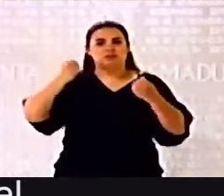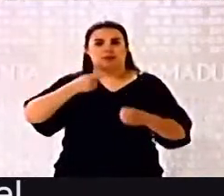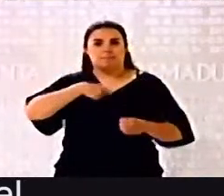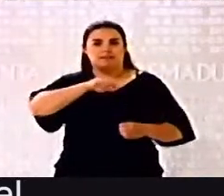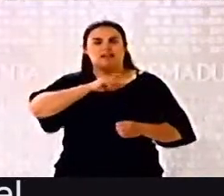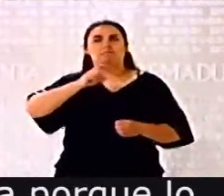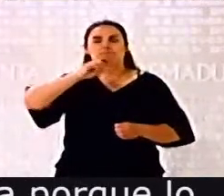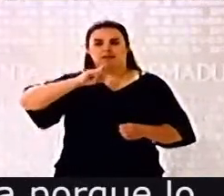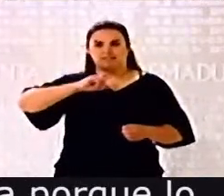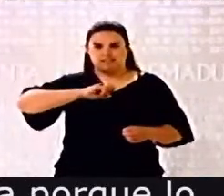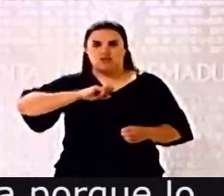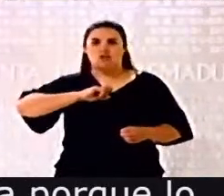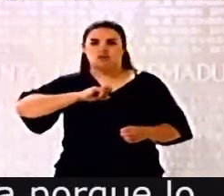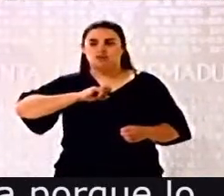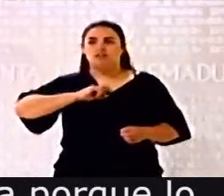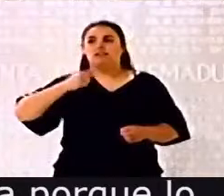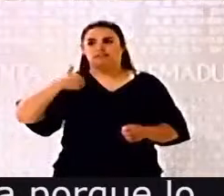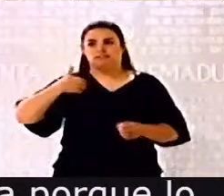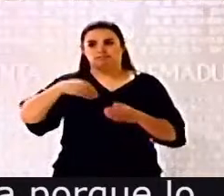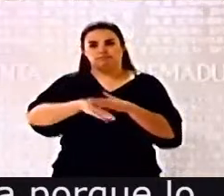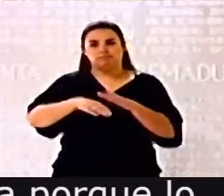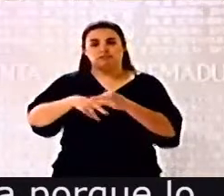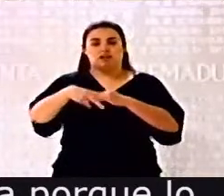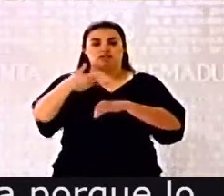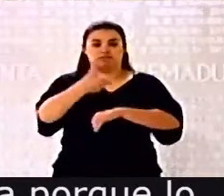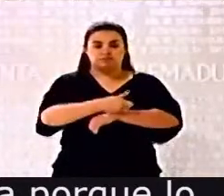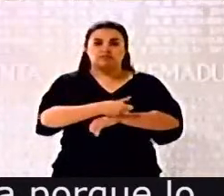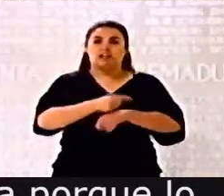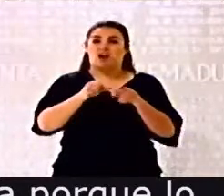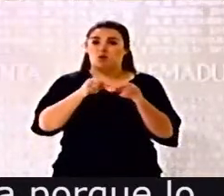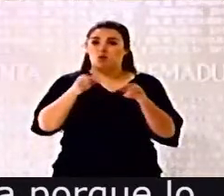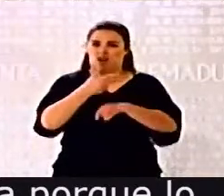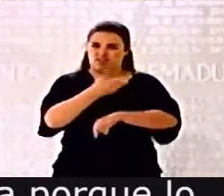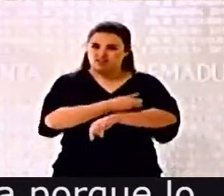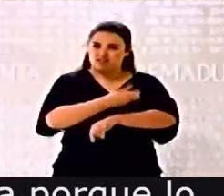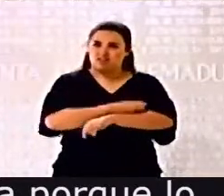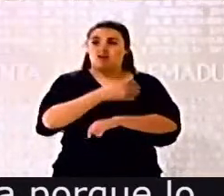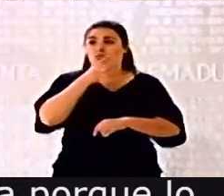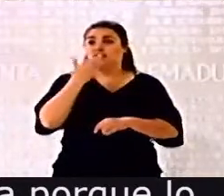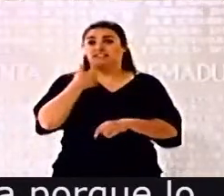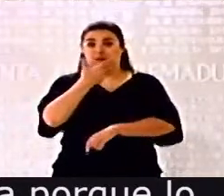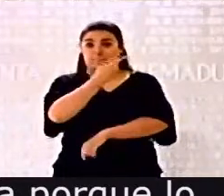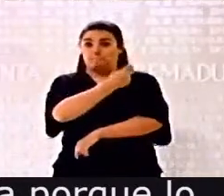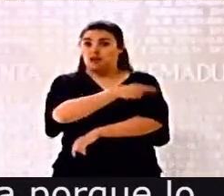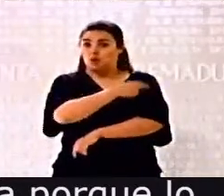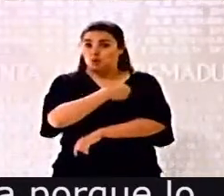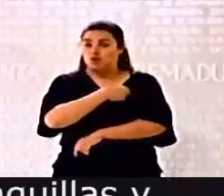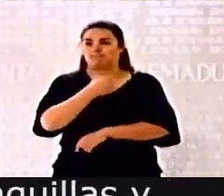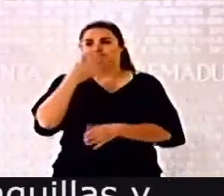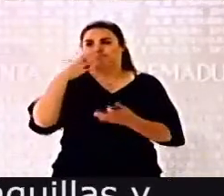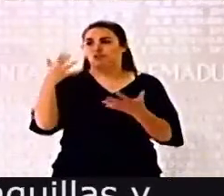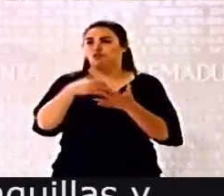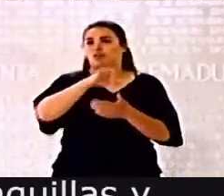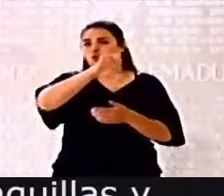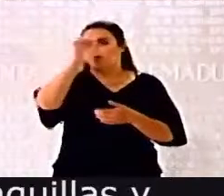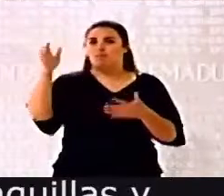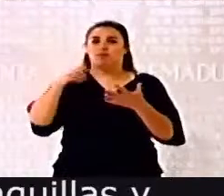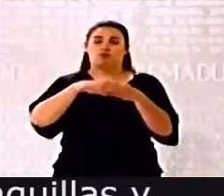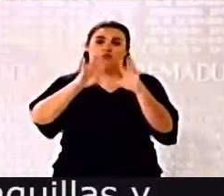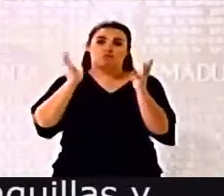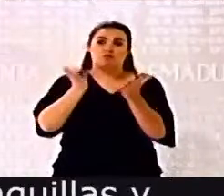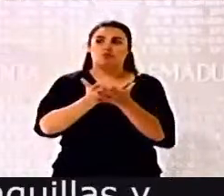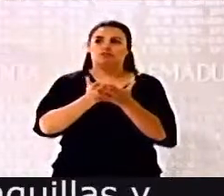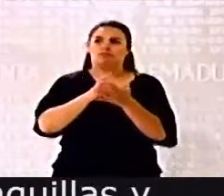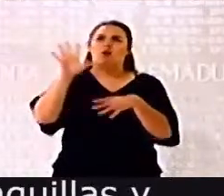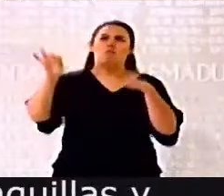españolas, vamos a aprovisionarnos de jeringuillas y de agujas, porque cuando esté la vacuna se prevé que en toda Europa y en todo el mundo haya